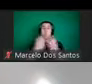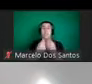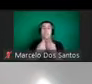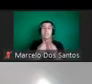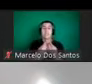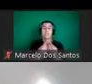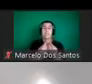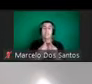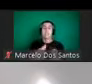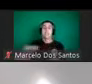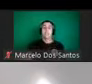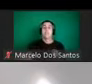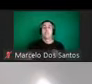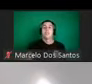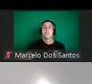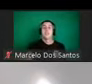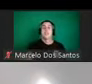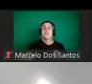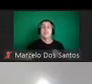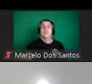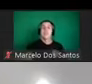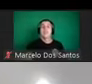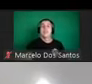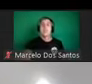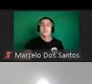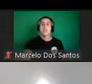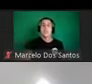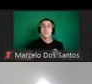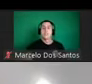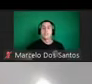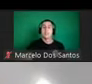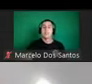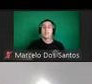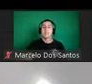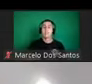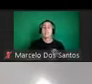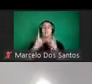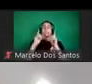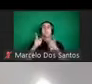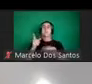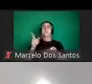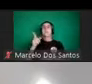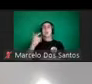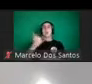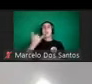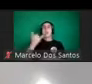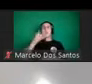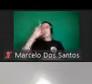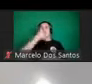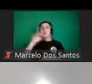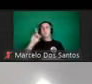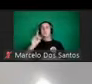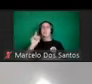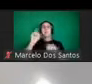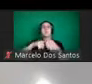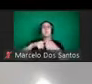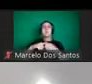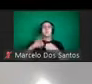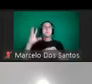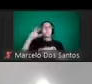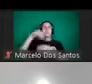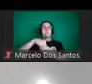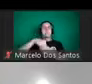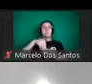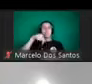29 participantes se han identificado como personas con discapacidad. Así es que valoramos enormemente que también estas